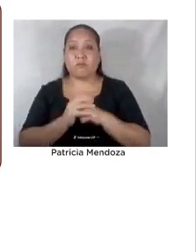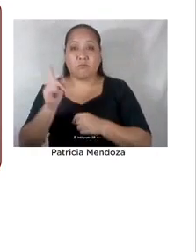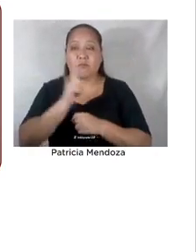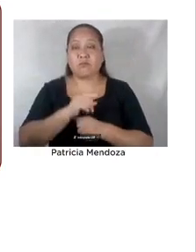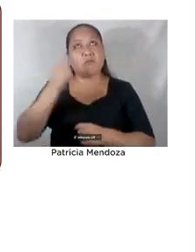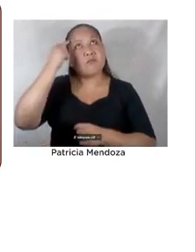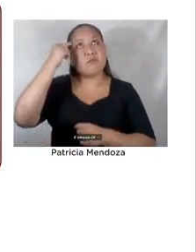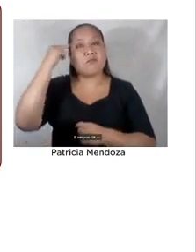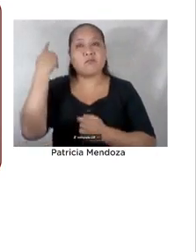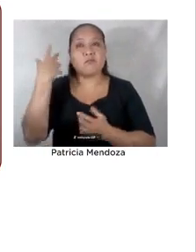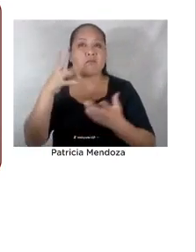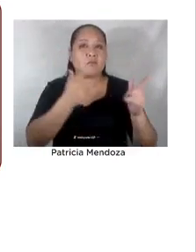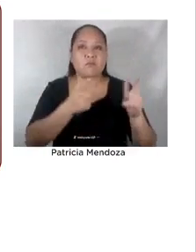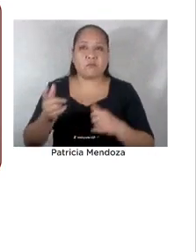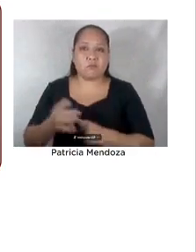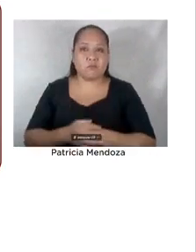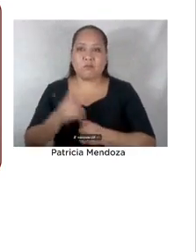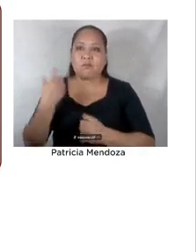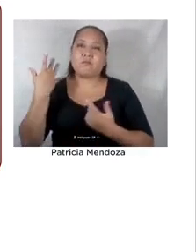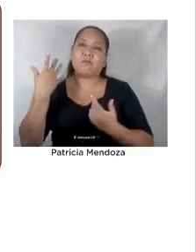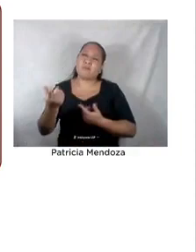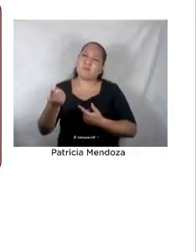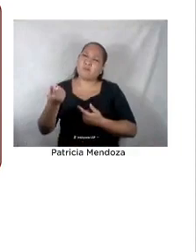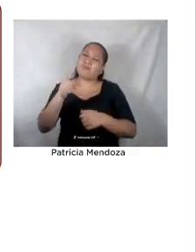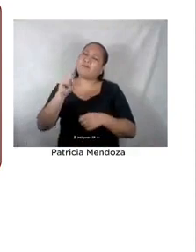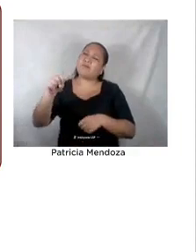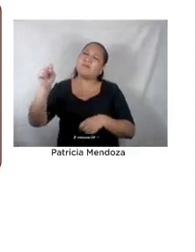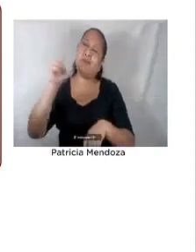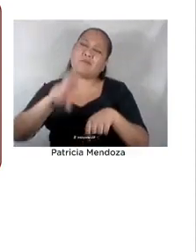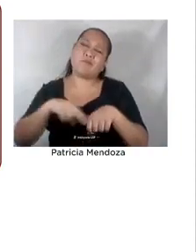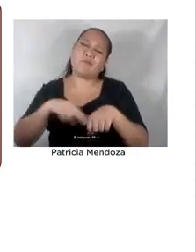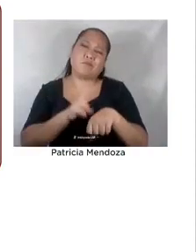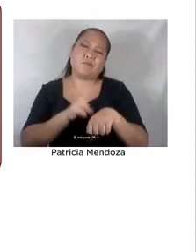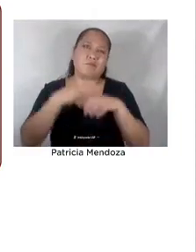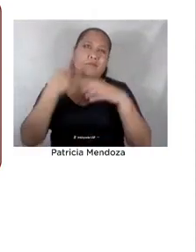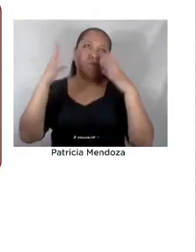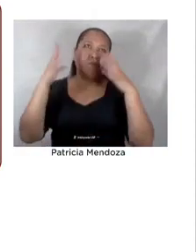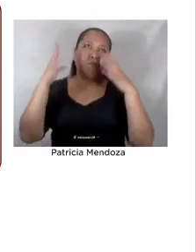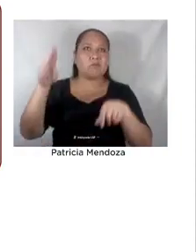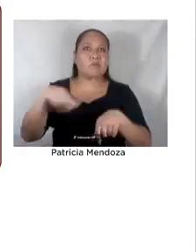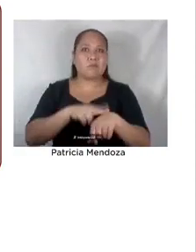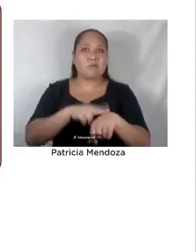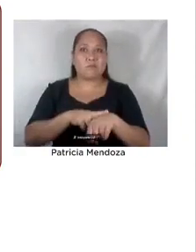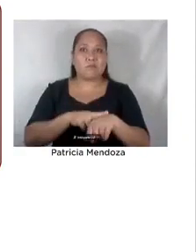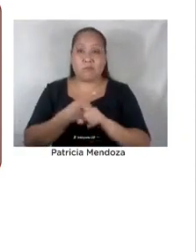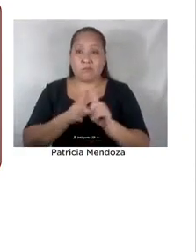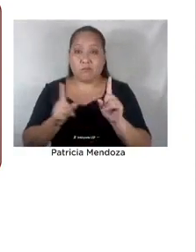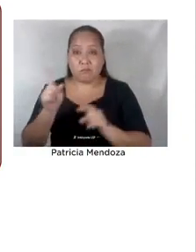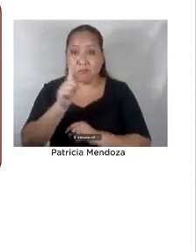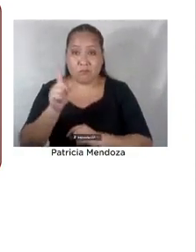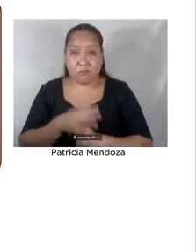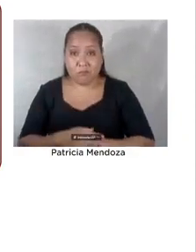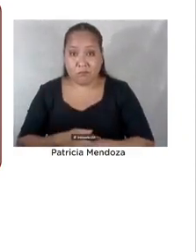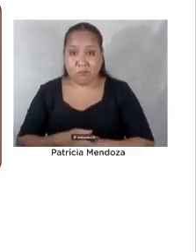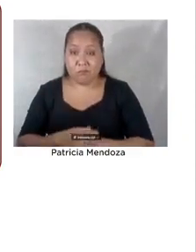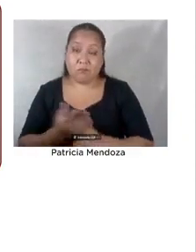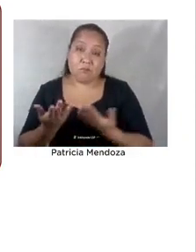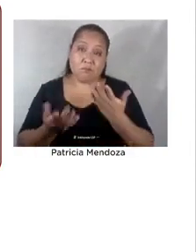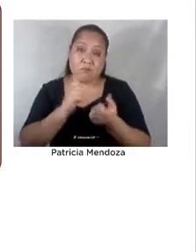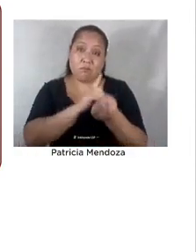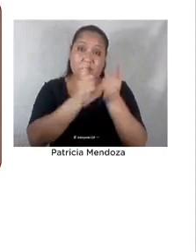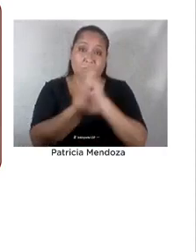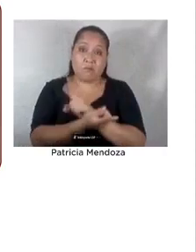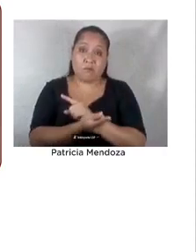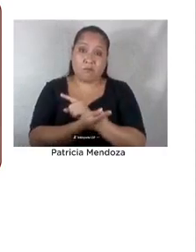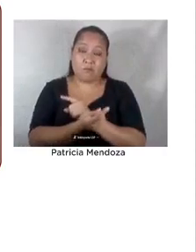las cosas también, no digamos, pero eso es normal, podría ser normal, pero de pronto podría estar ocurriendo alguna otra cosa un poquito más grave.